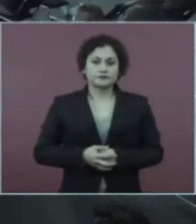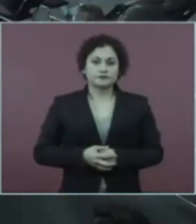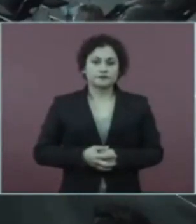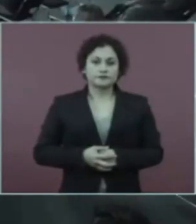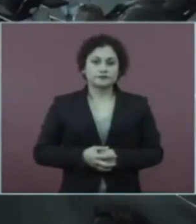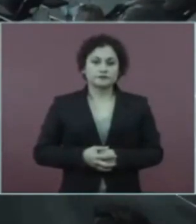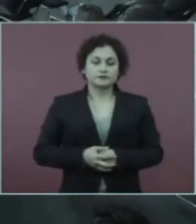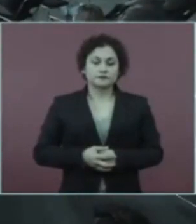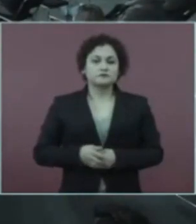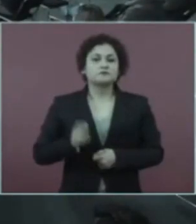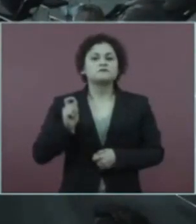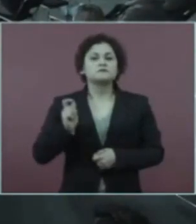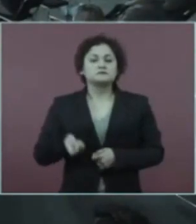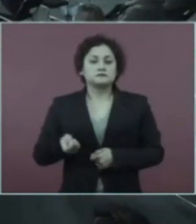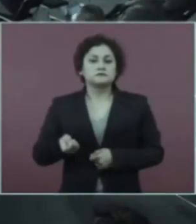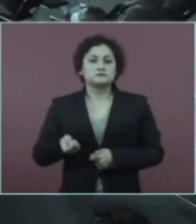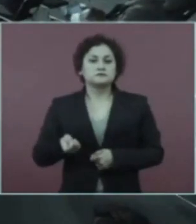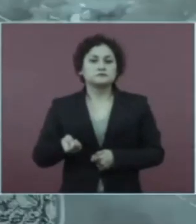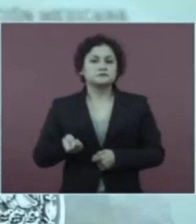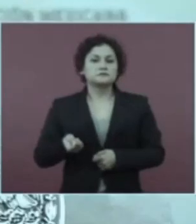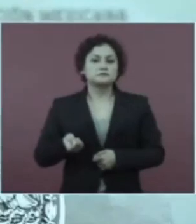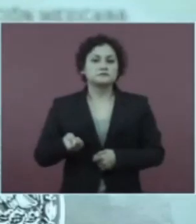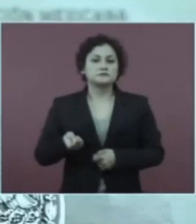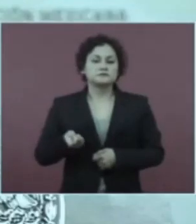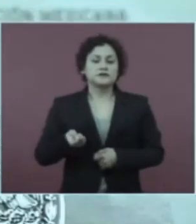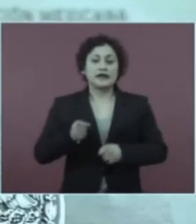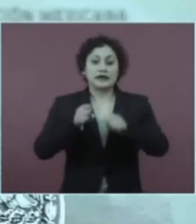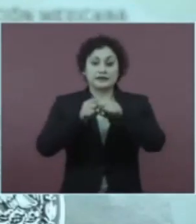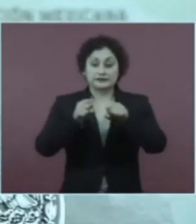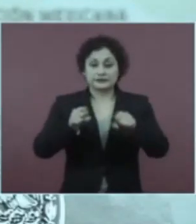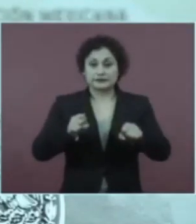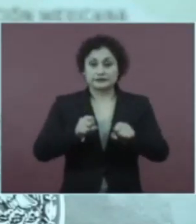sistema de elecciones.